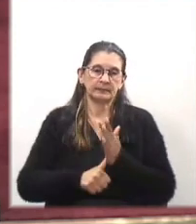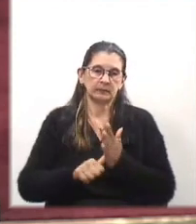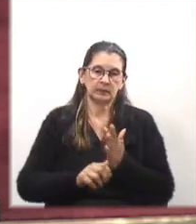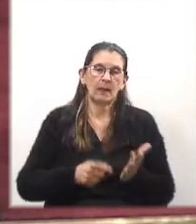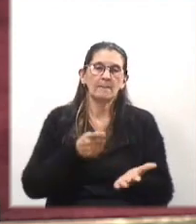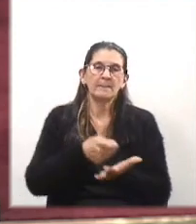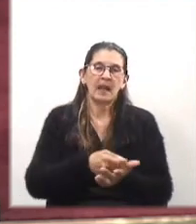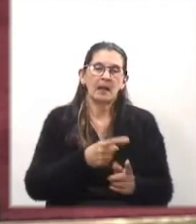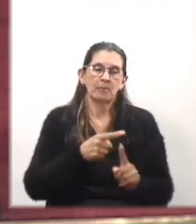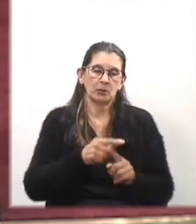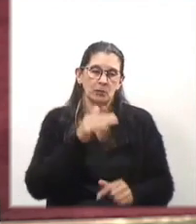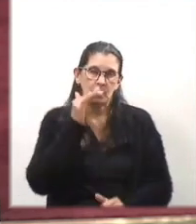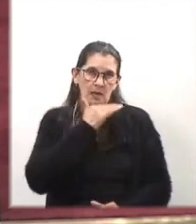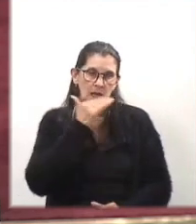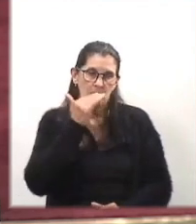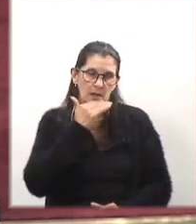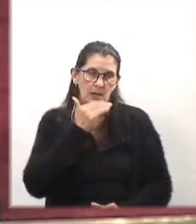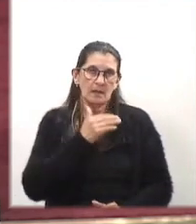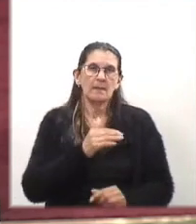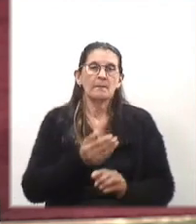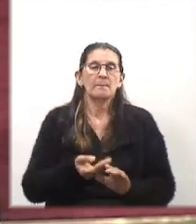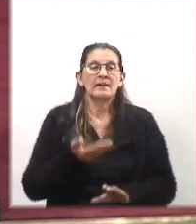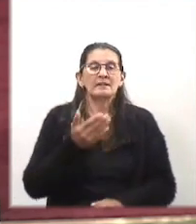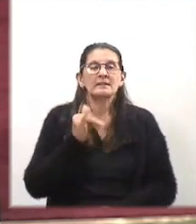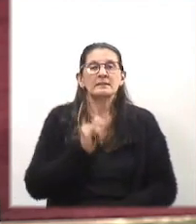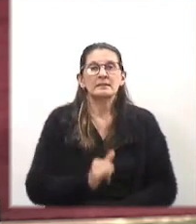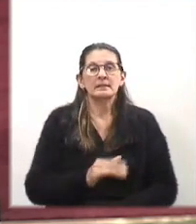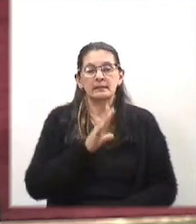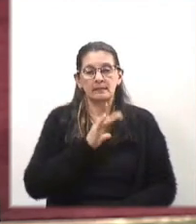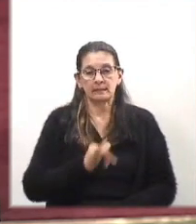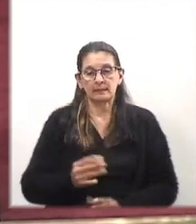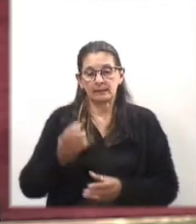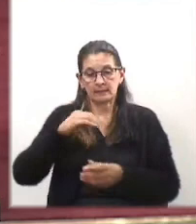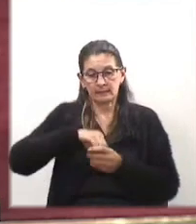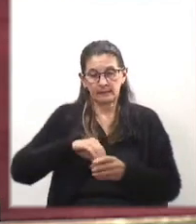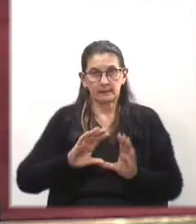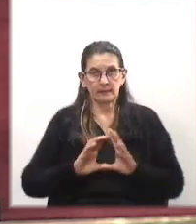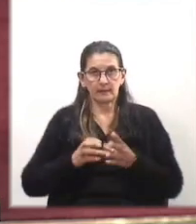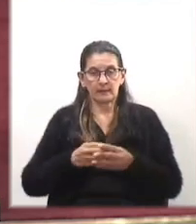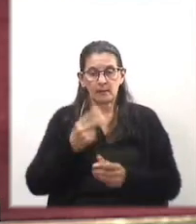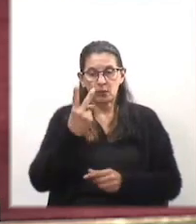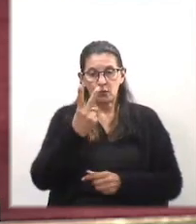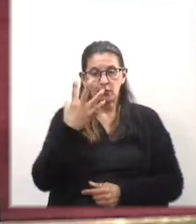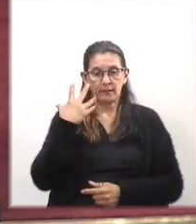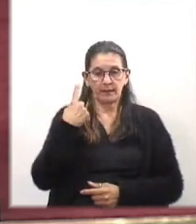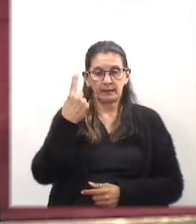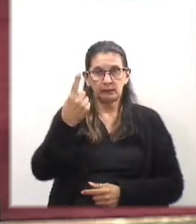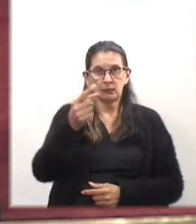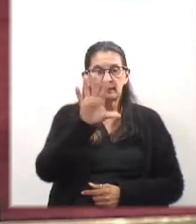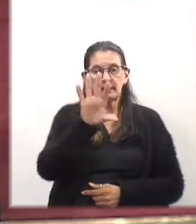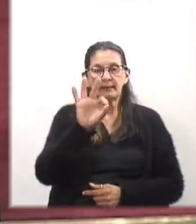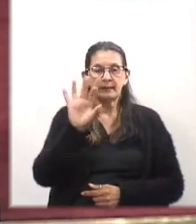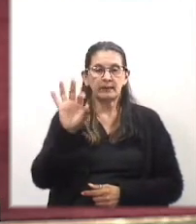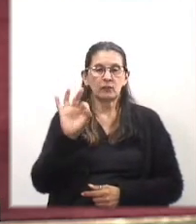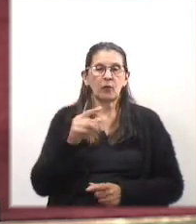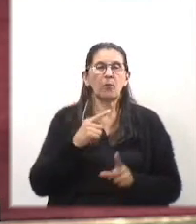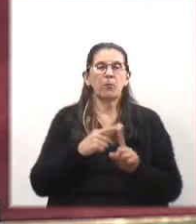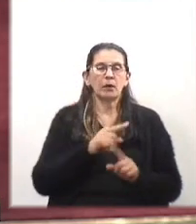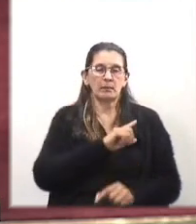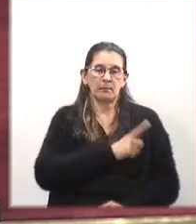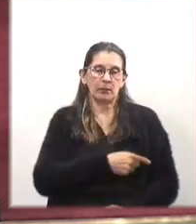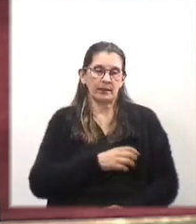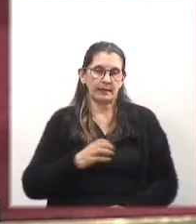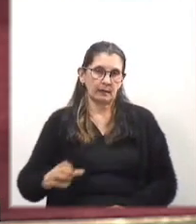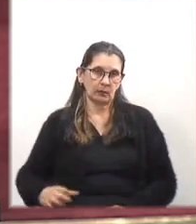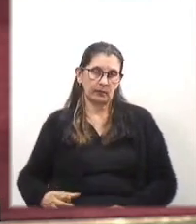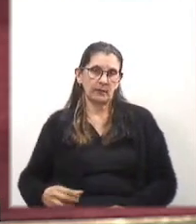por las cajas. Máxime si se tiene en cuenta que el directorio está integrado por 2 directores designados por el Poder Ejecutivo. En